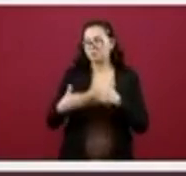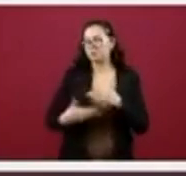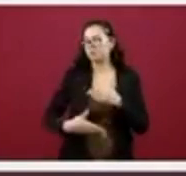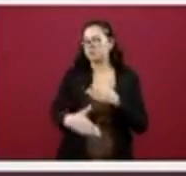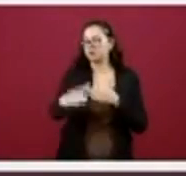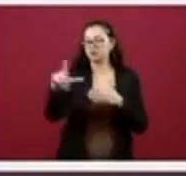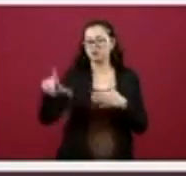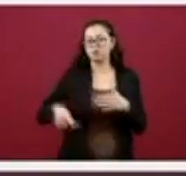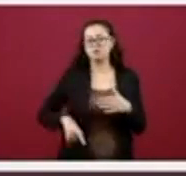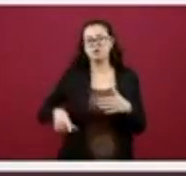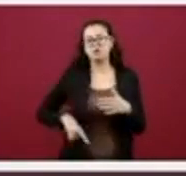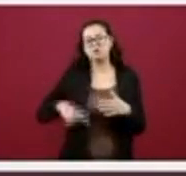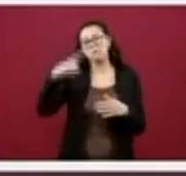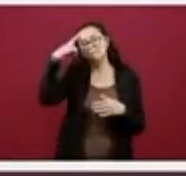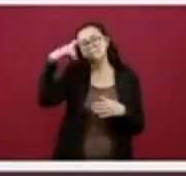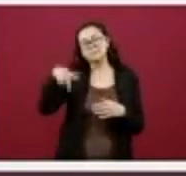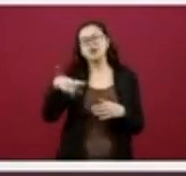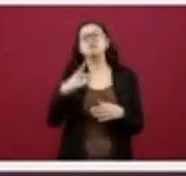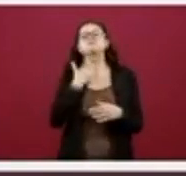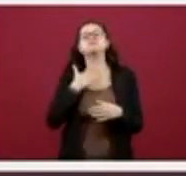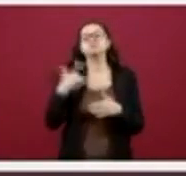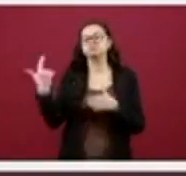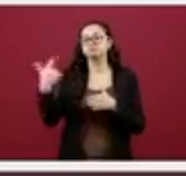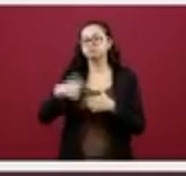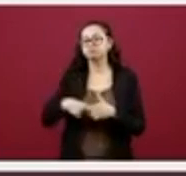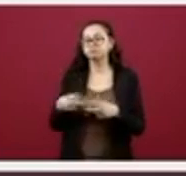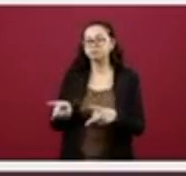República para combatir el robo de combustible.